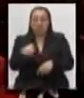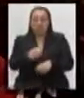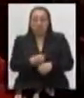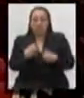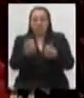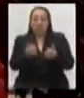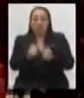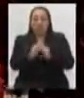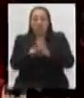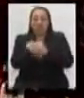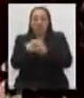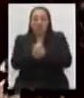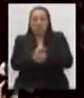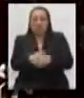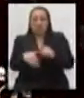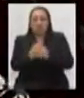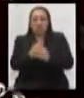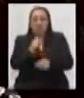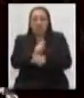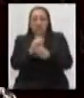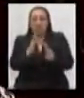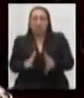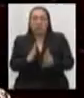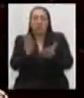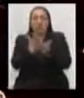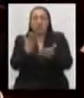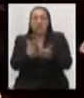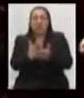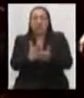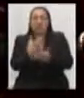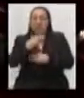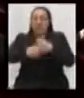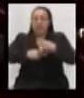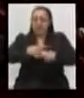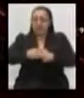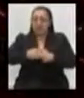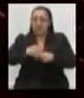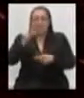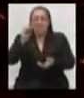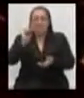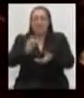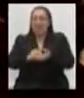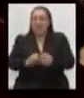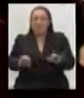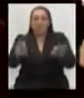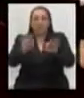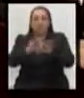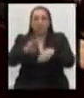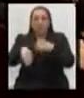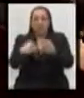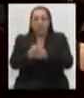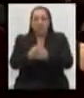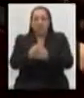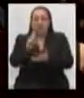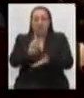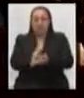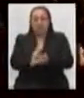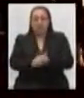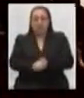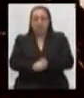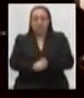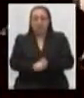el aprovechamiento de los alumnos de los colegios nacionales más destacados.